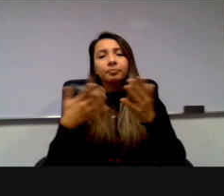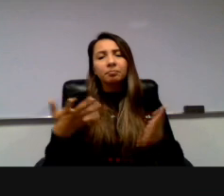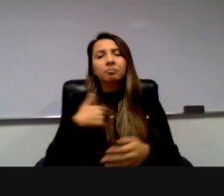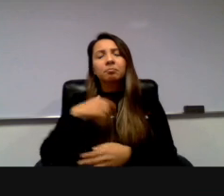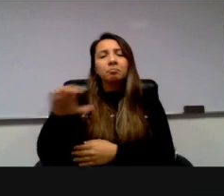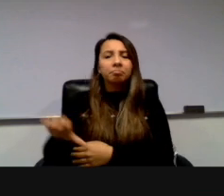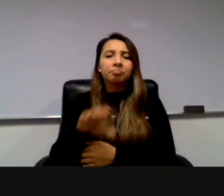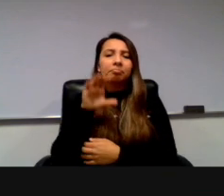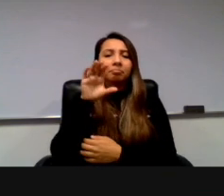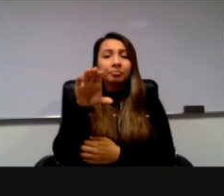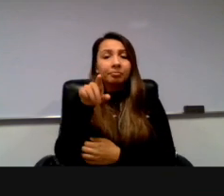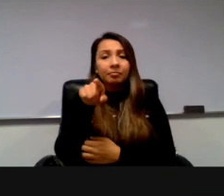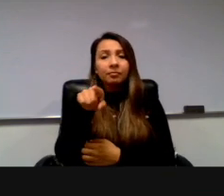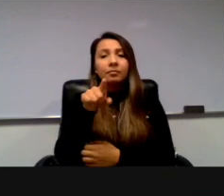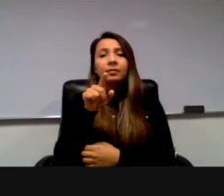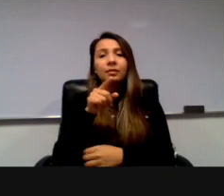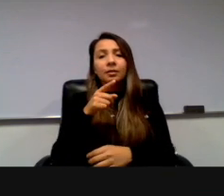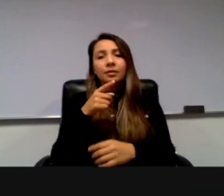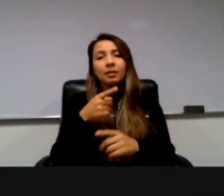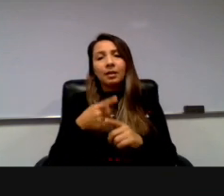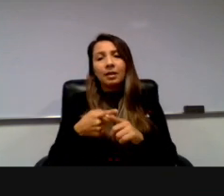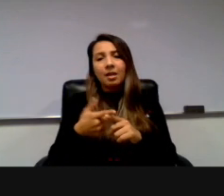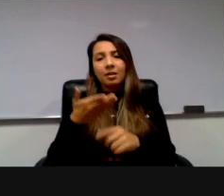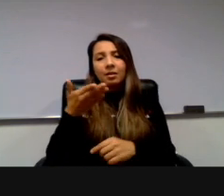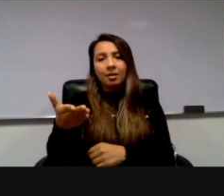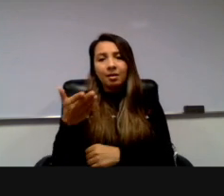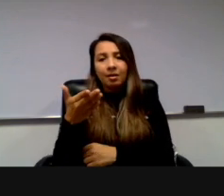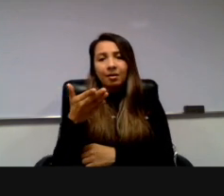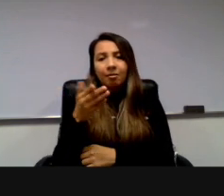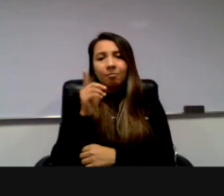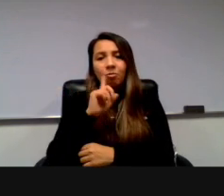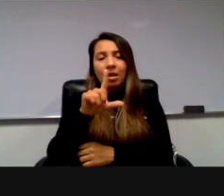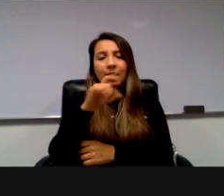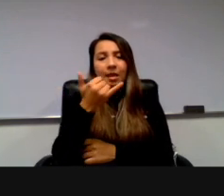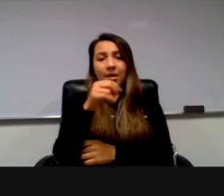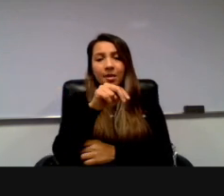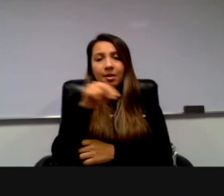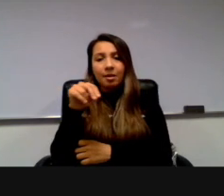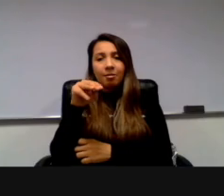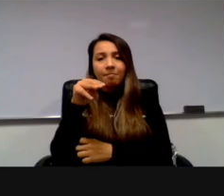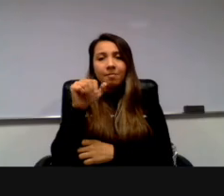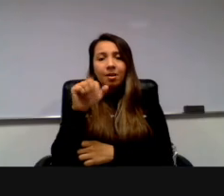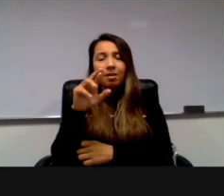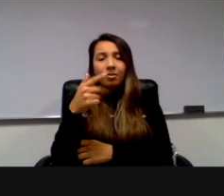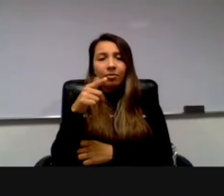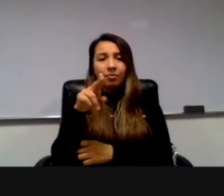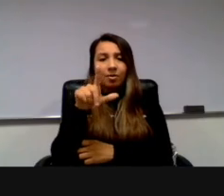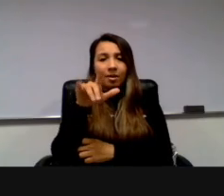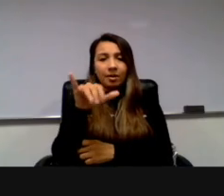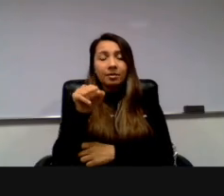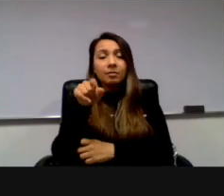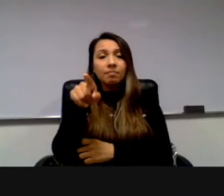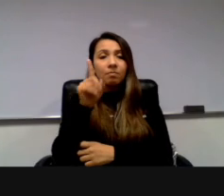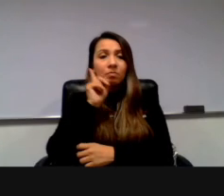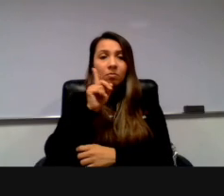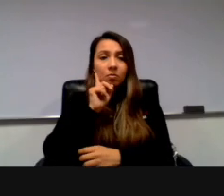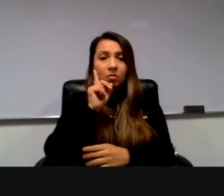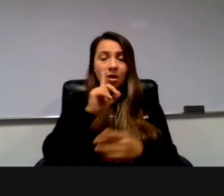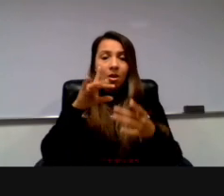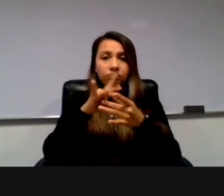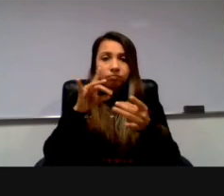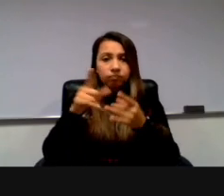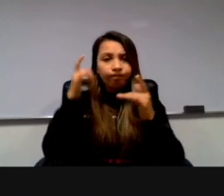traje esta diapositiva de la increíble Lynn Margulis, en donde pues ella reflexiona acerca de lo que los